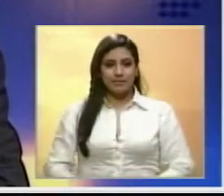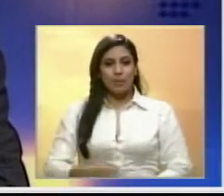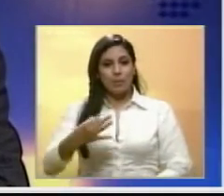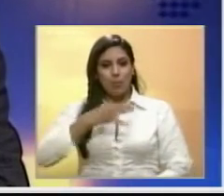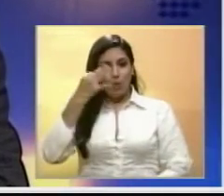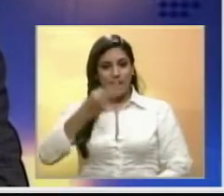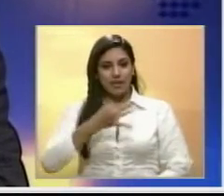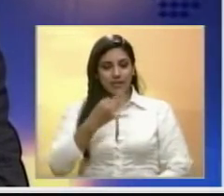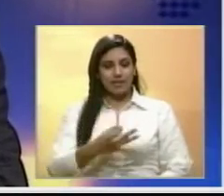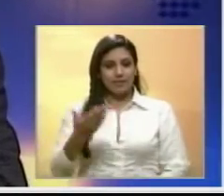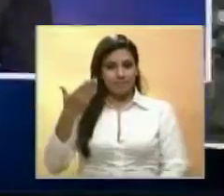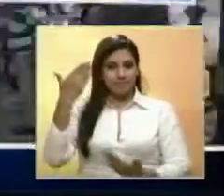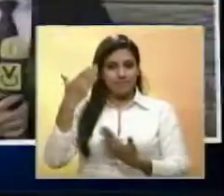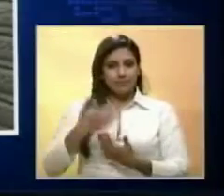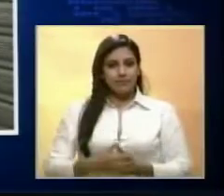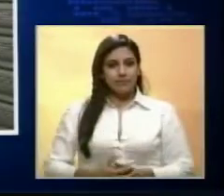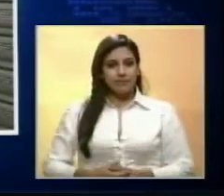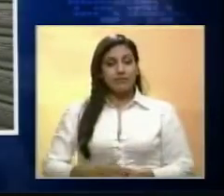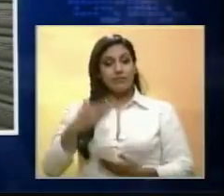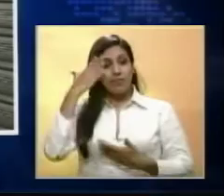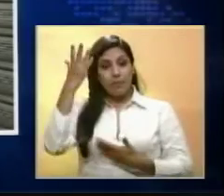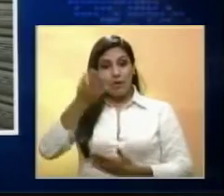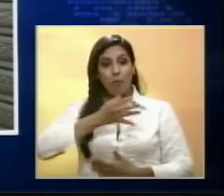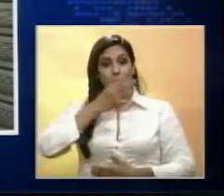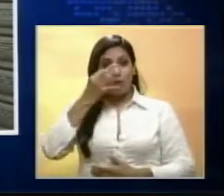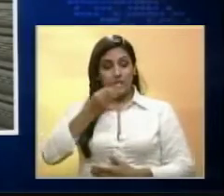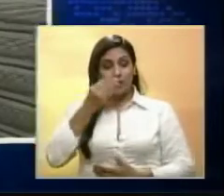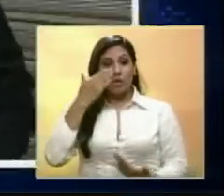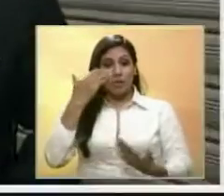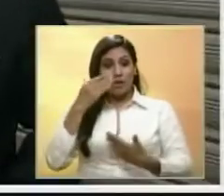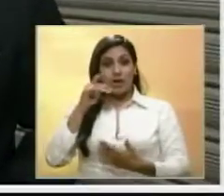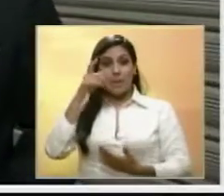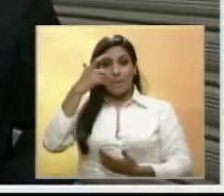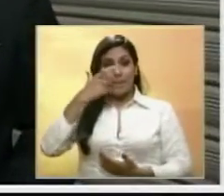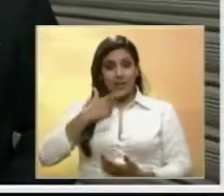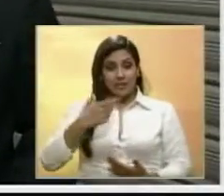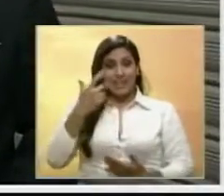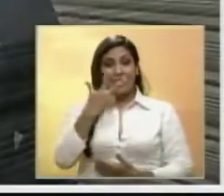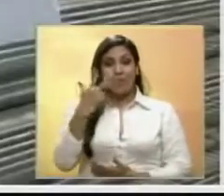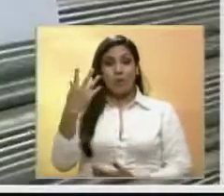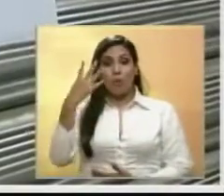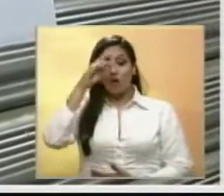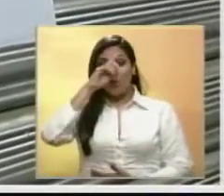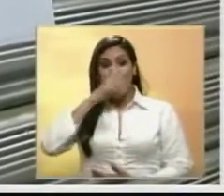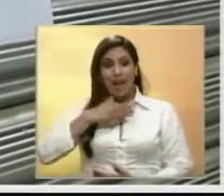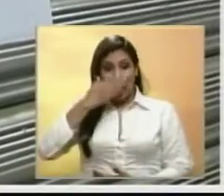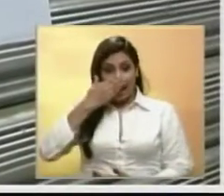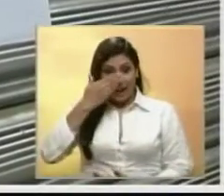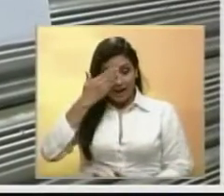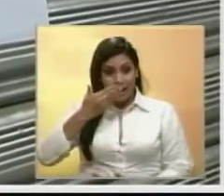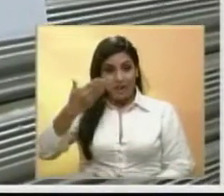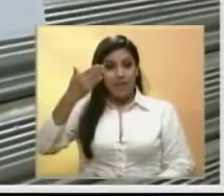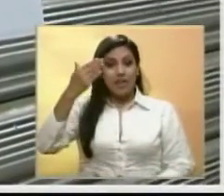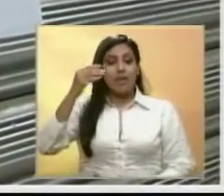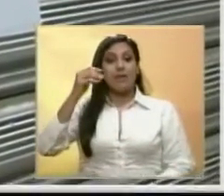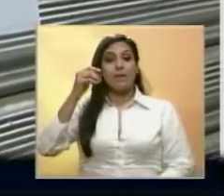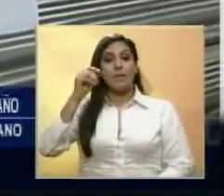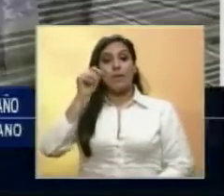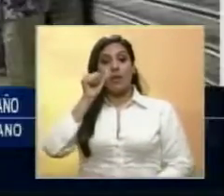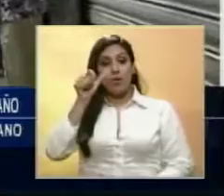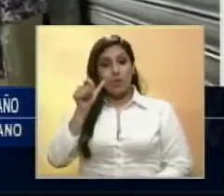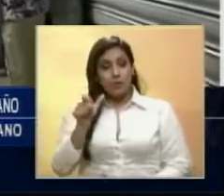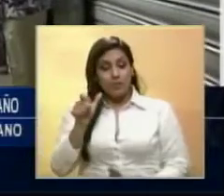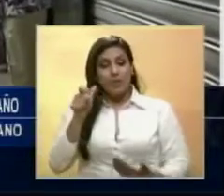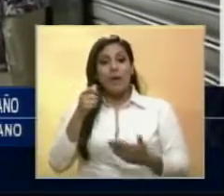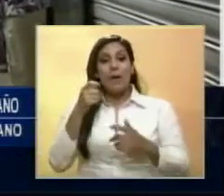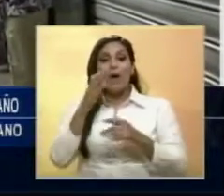Buenas tardes, Euclides. Adelante. Hola, buenas tardes. Como Charbel Naguar, de 34 años, quedó identificada la víctima.